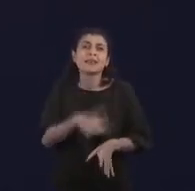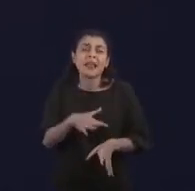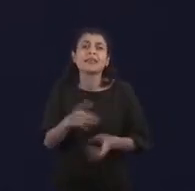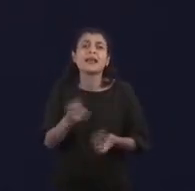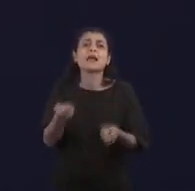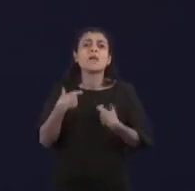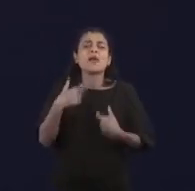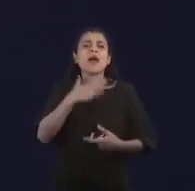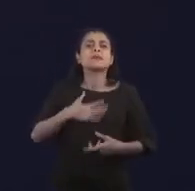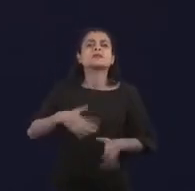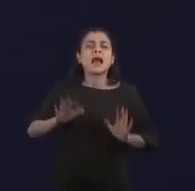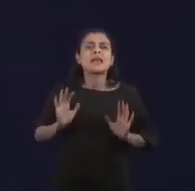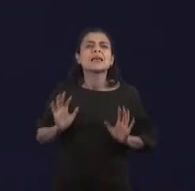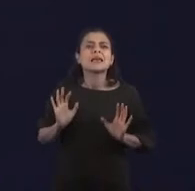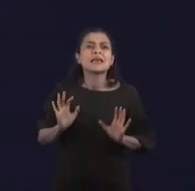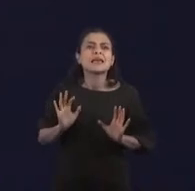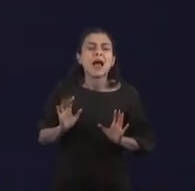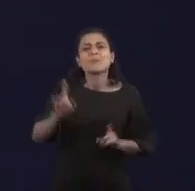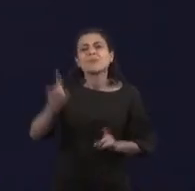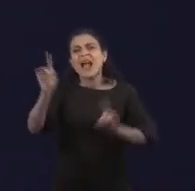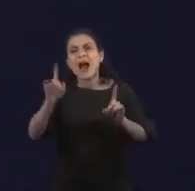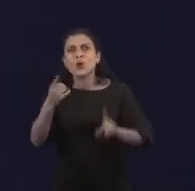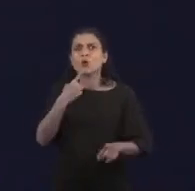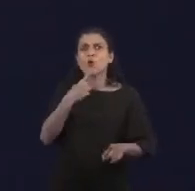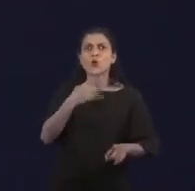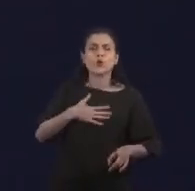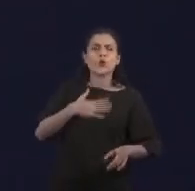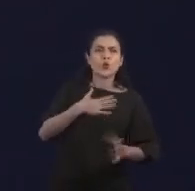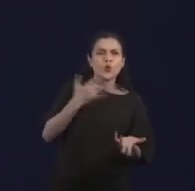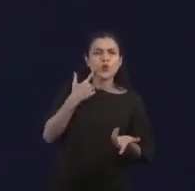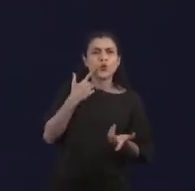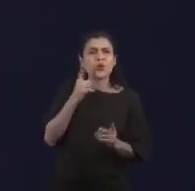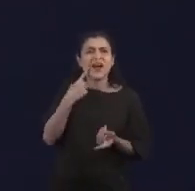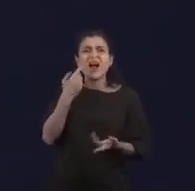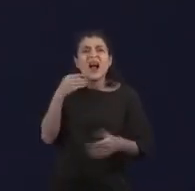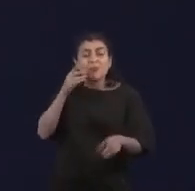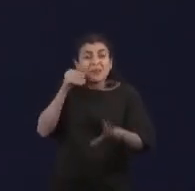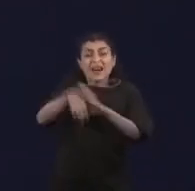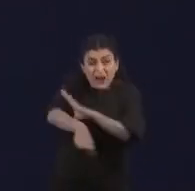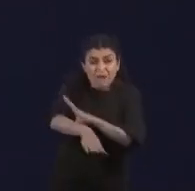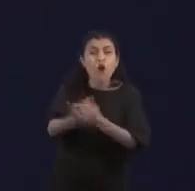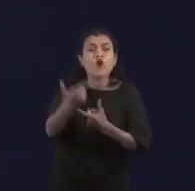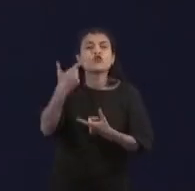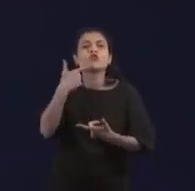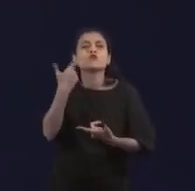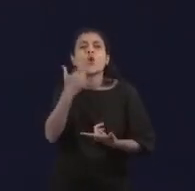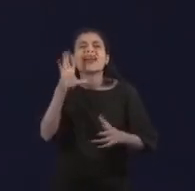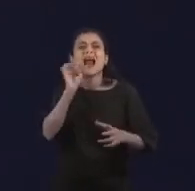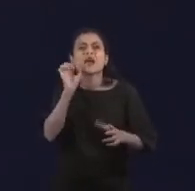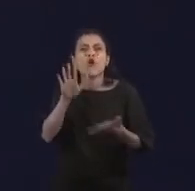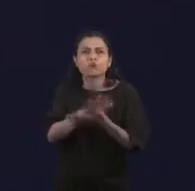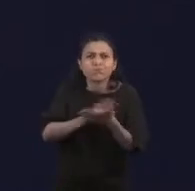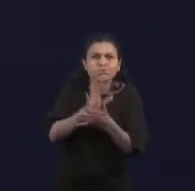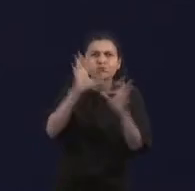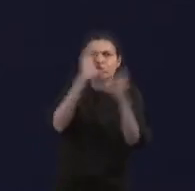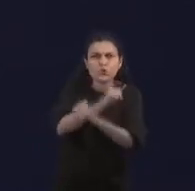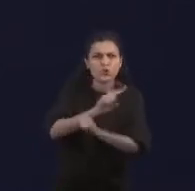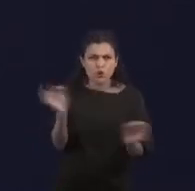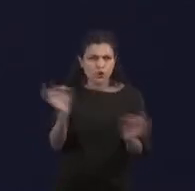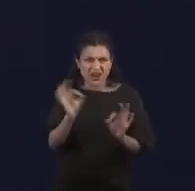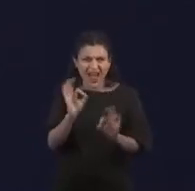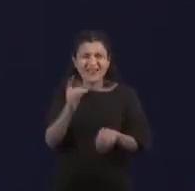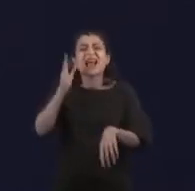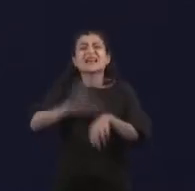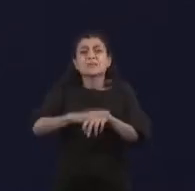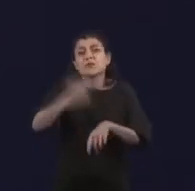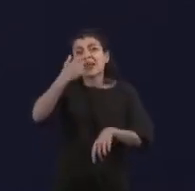tranquilidad es que mucha gente no tiene, es entender que detrás de eso hay ceros y unos y estamos los seres humanos de atrás controlándolo todo, digamos, ¿no? Esto no es